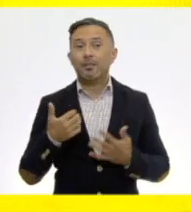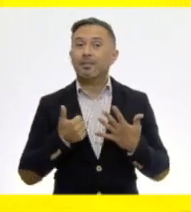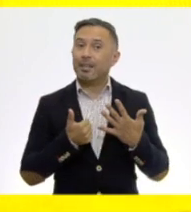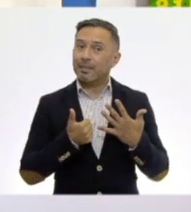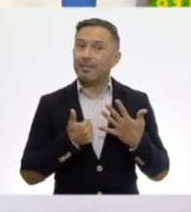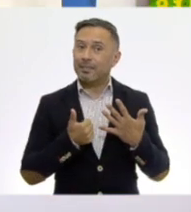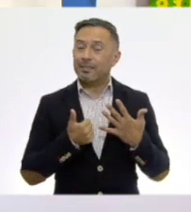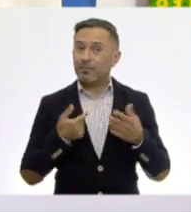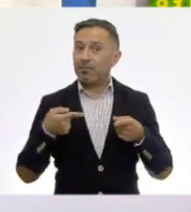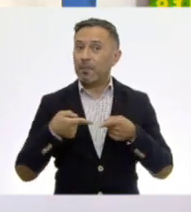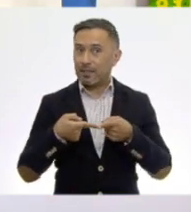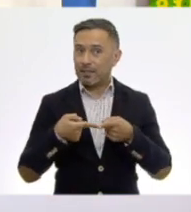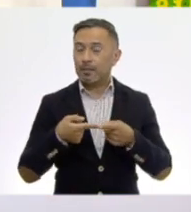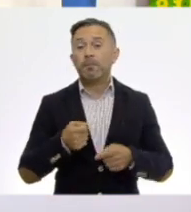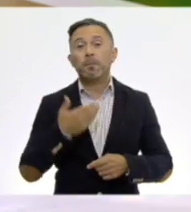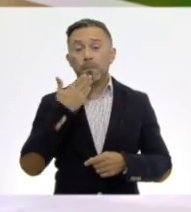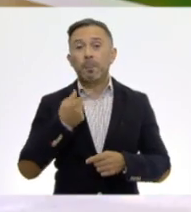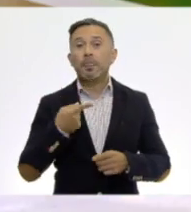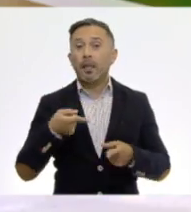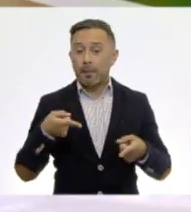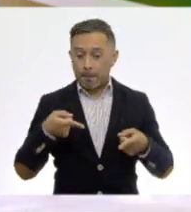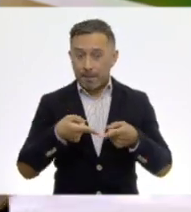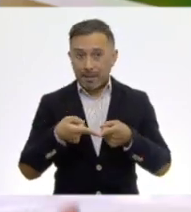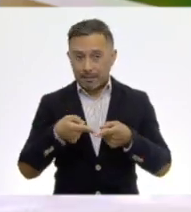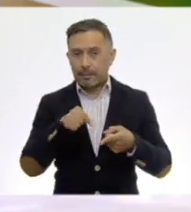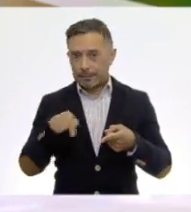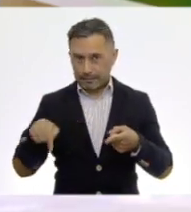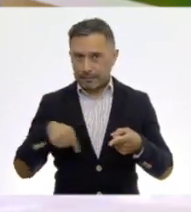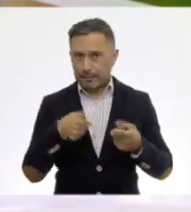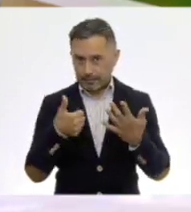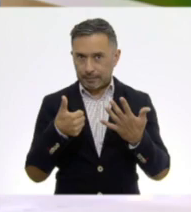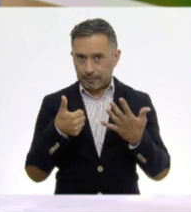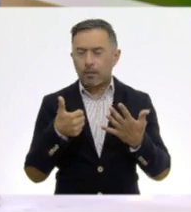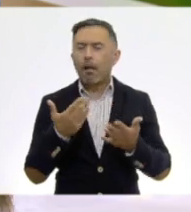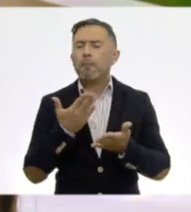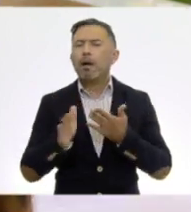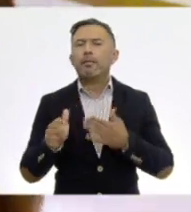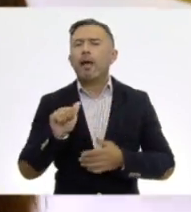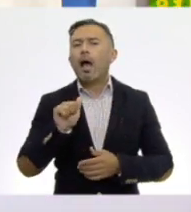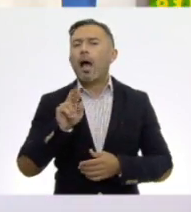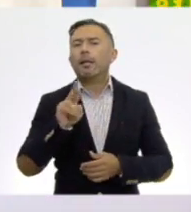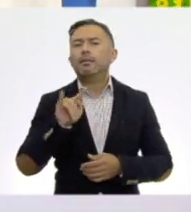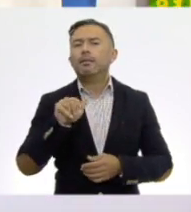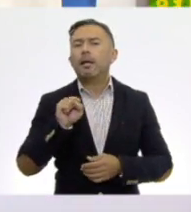1, 2, 3, 4, 5, 6. Tenemos 6 vértices, niñas y niños. Ahora, ¿cuántas aristas tenemos?